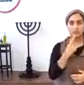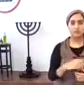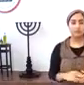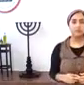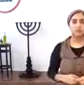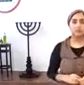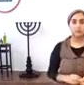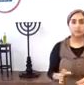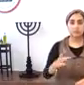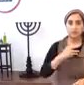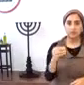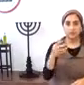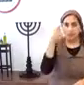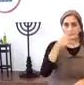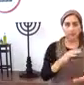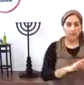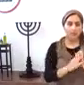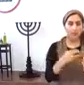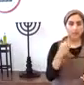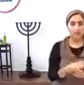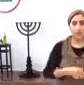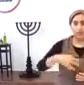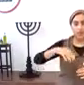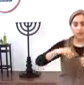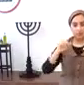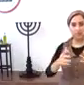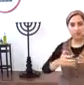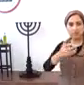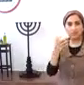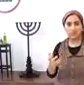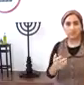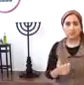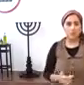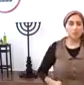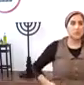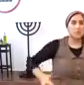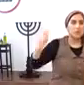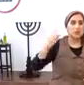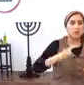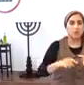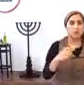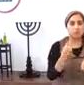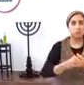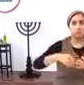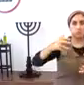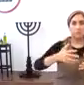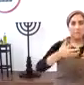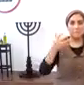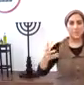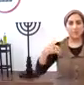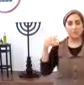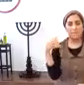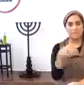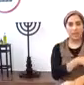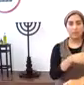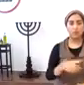Dice así. Y el varón se enriqueció y fue prosperado y se engrandeció hasta hacerse muy poderoso.